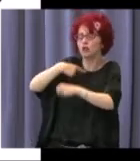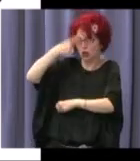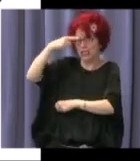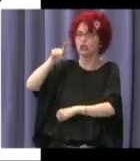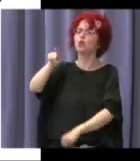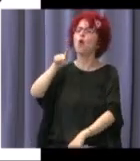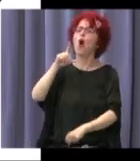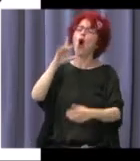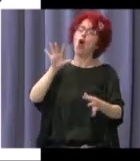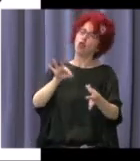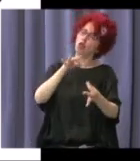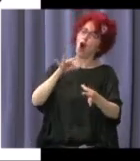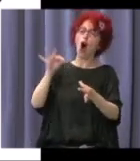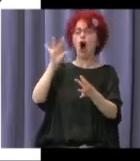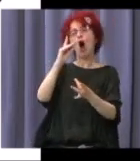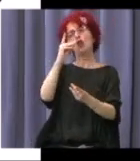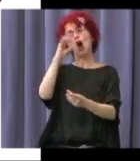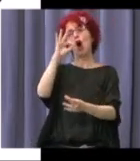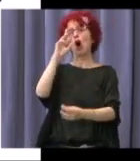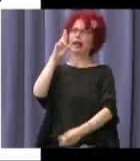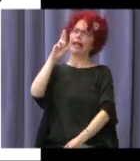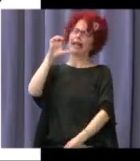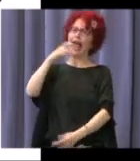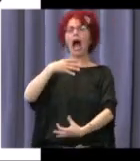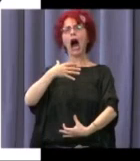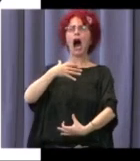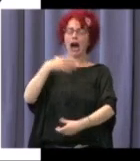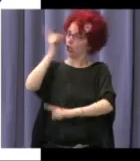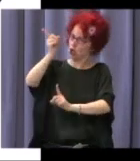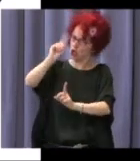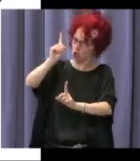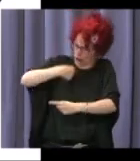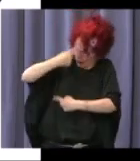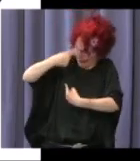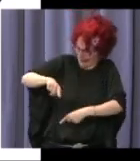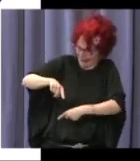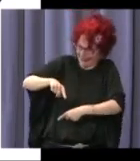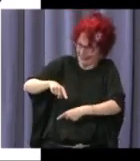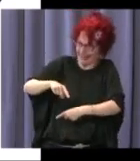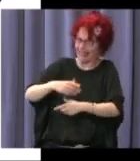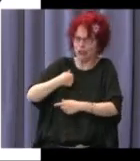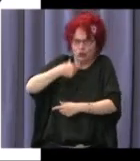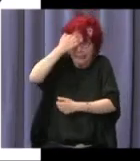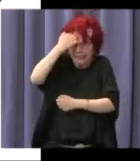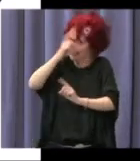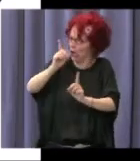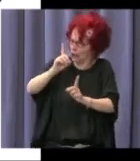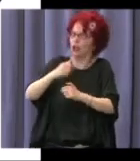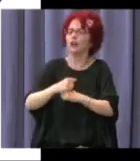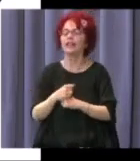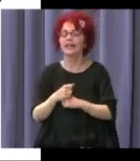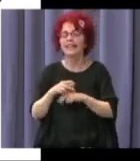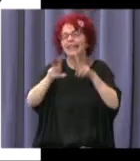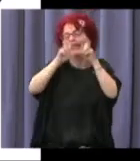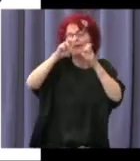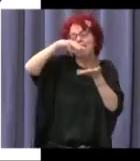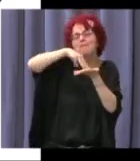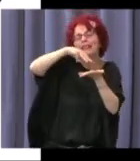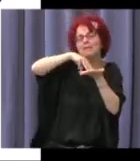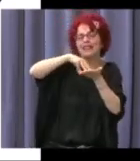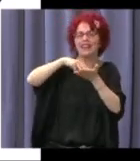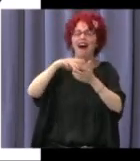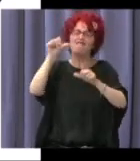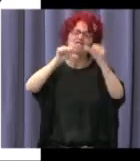Eso es así de claro, ¿vale? Entonces, las mujeres son técnicas, matemáticas, físicas, sin ningún tipo de